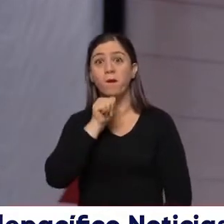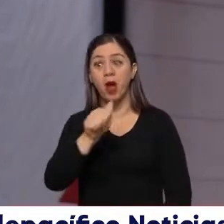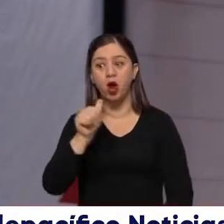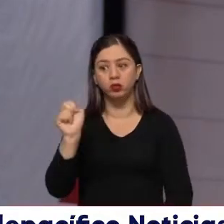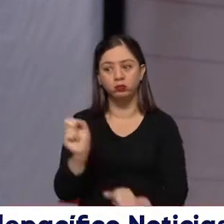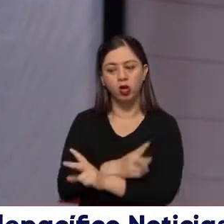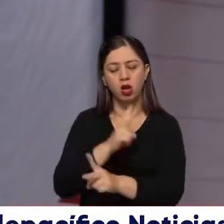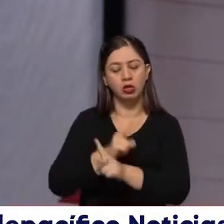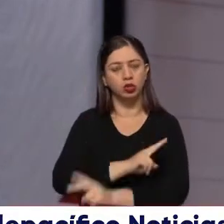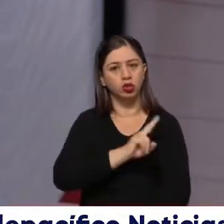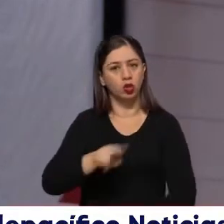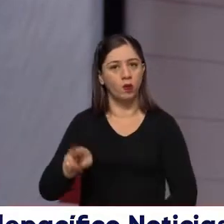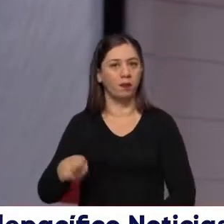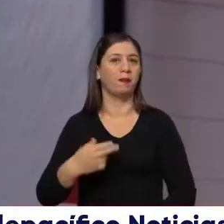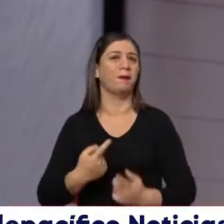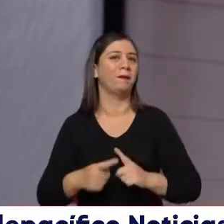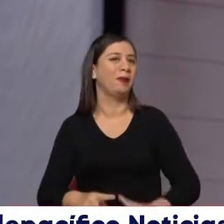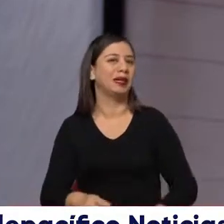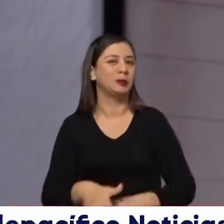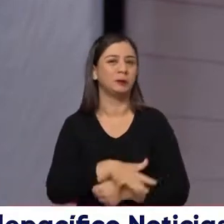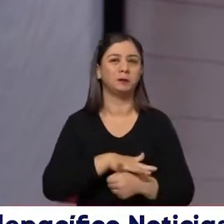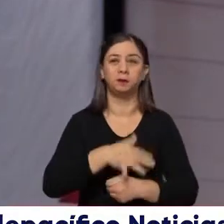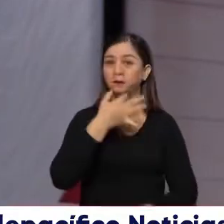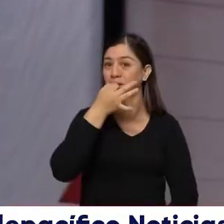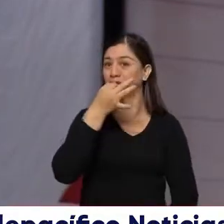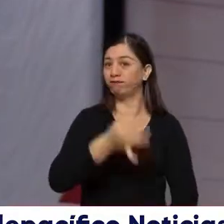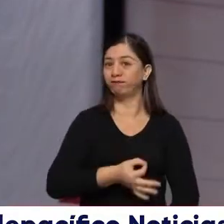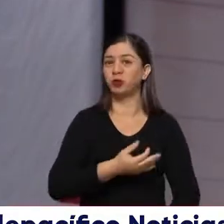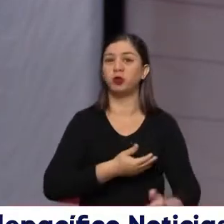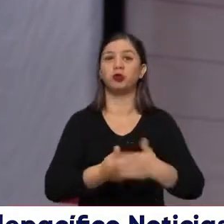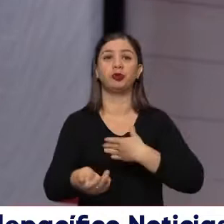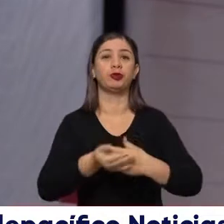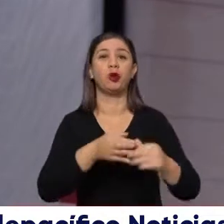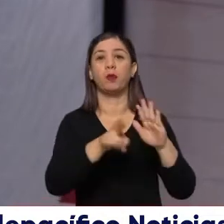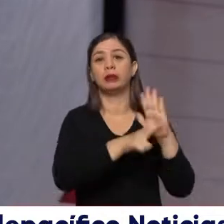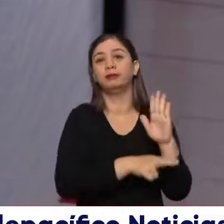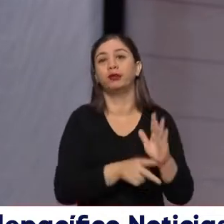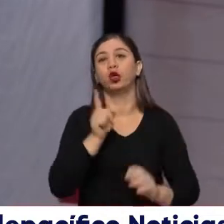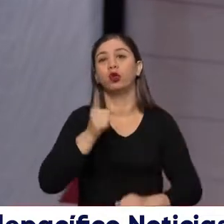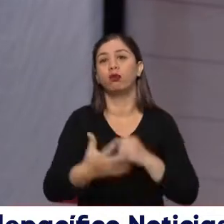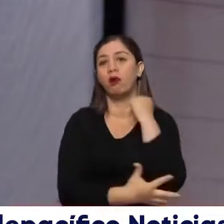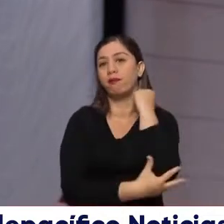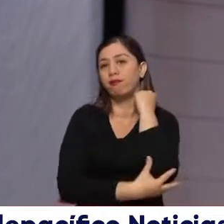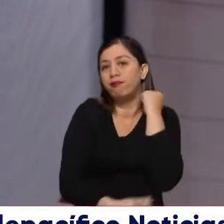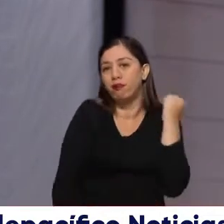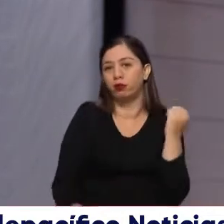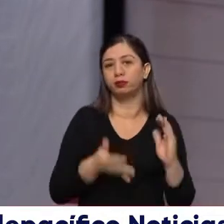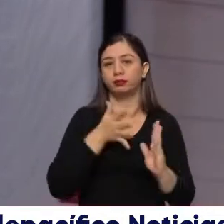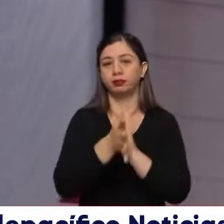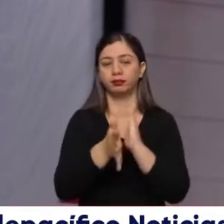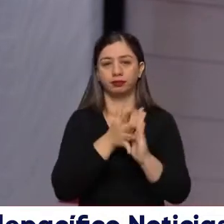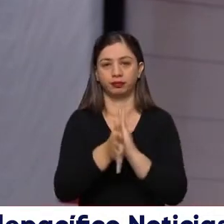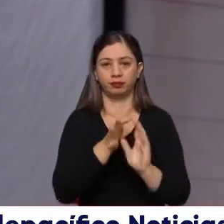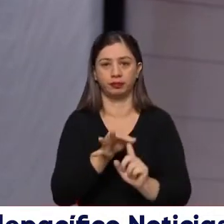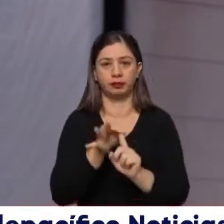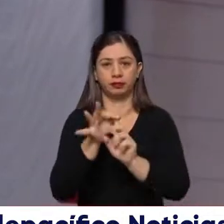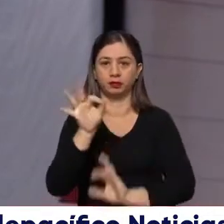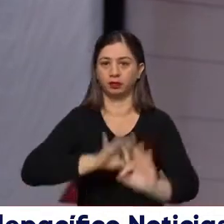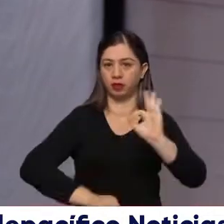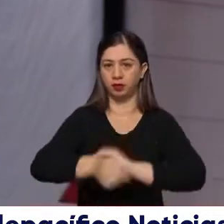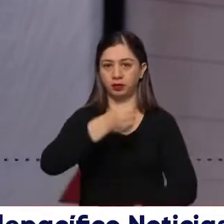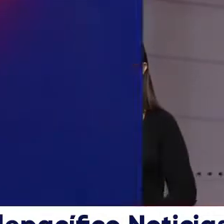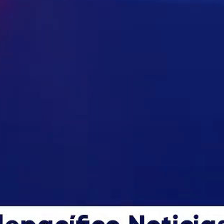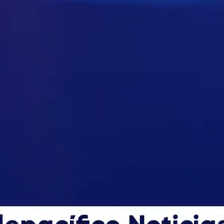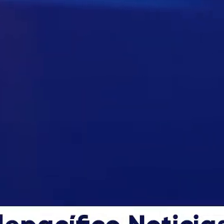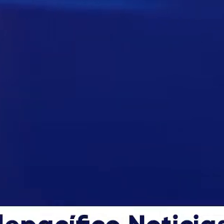violencia, las historias dan cuenta de una realidad que supera las normas cuando la pobreza no deja más opciones. Informe especial en Telepacífico